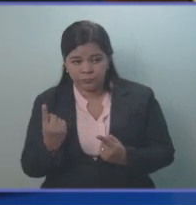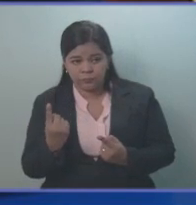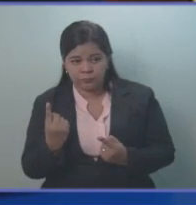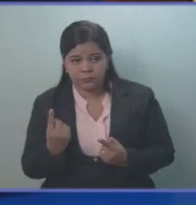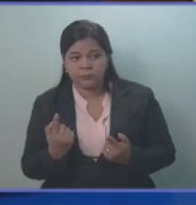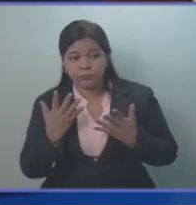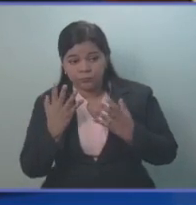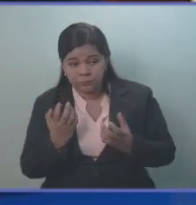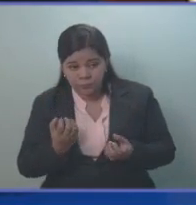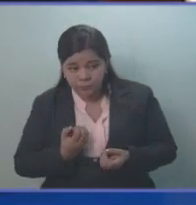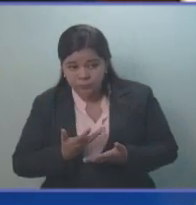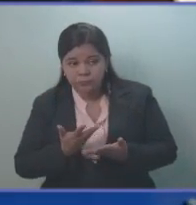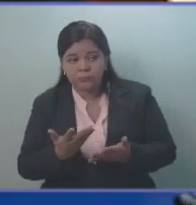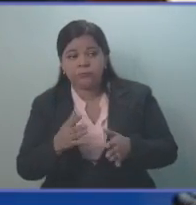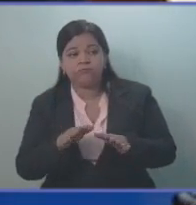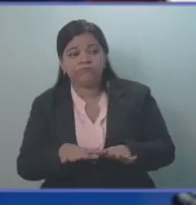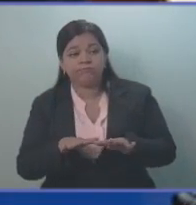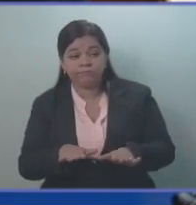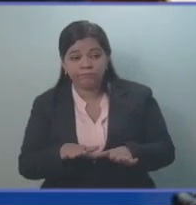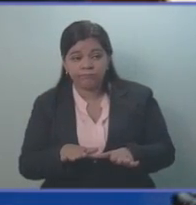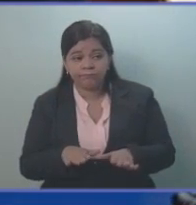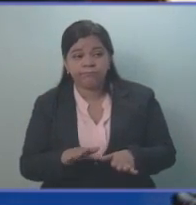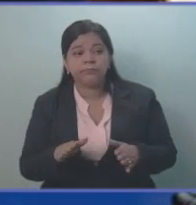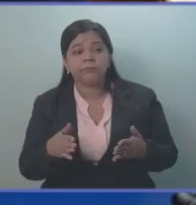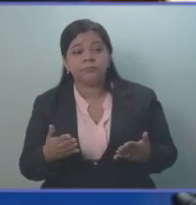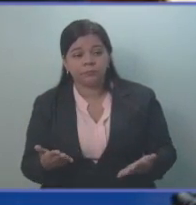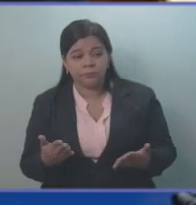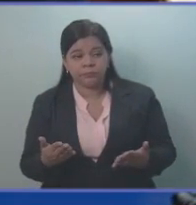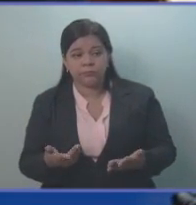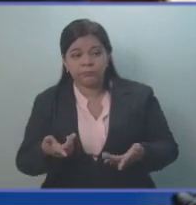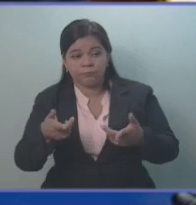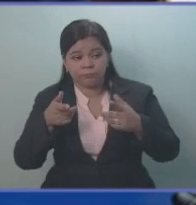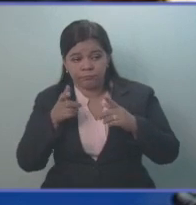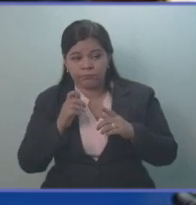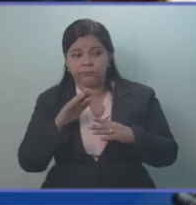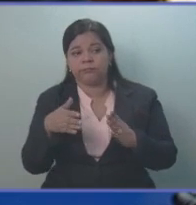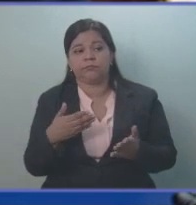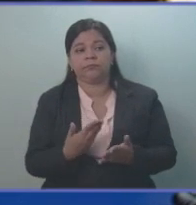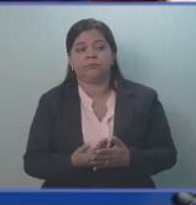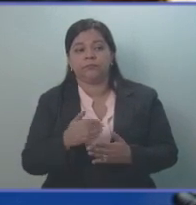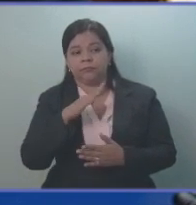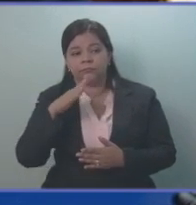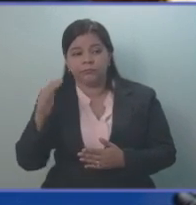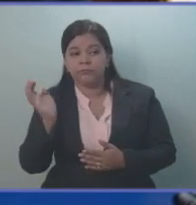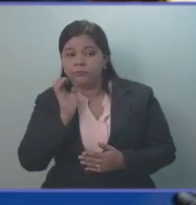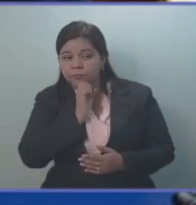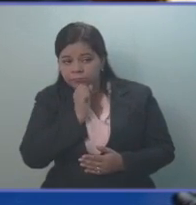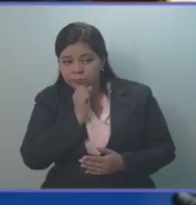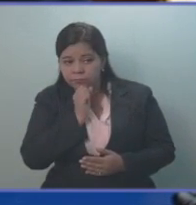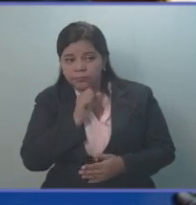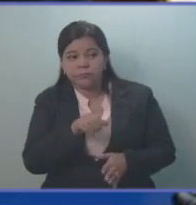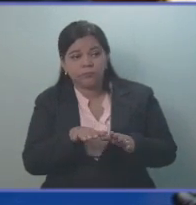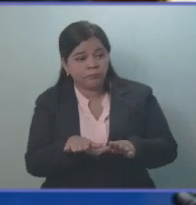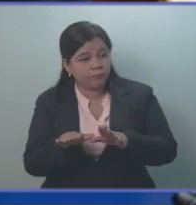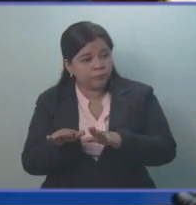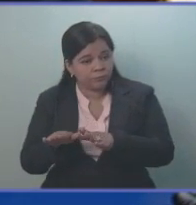quiere agradecer esta donación de parte de China Taiwán